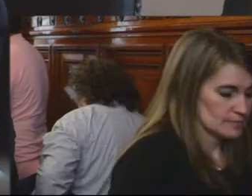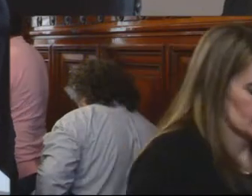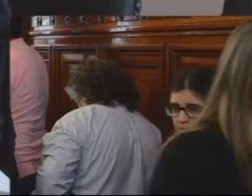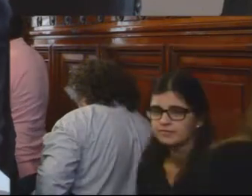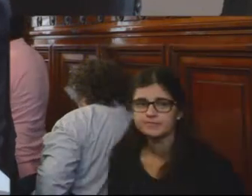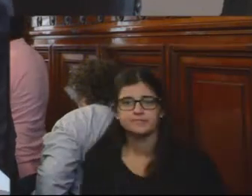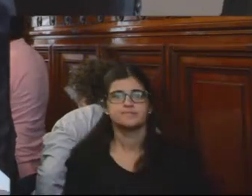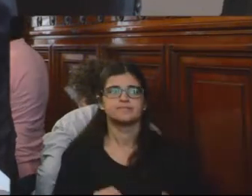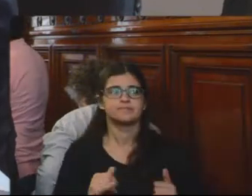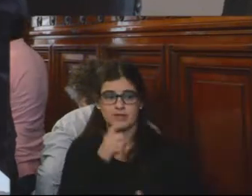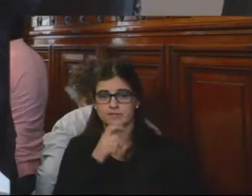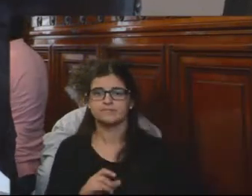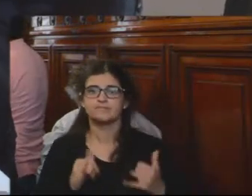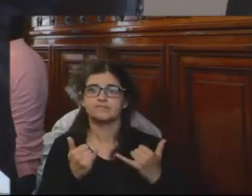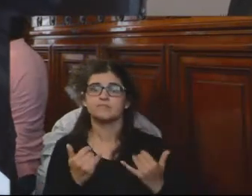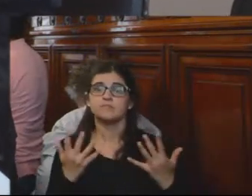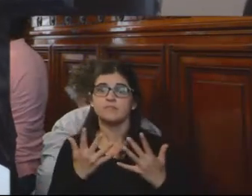comisionado paulo